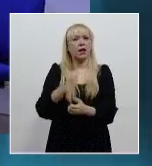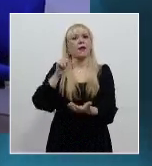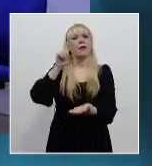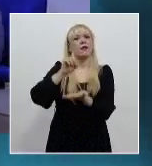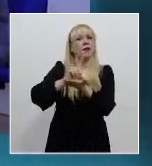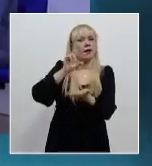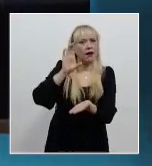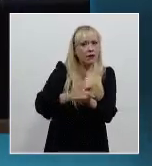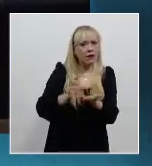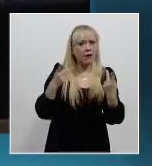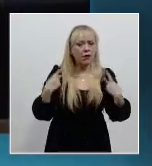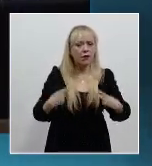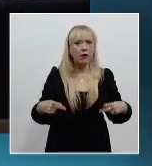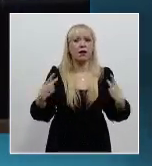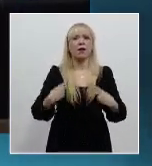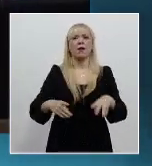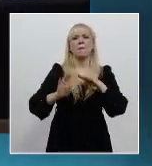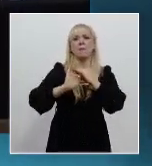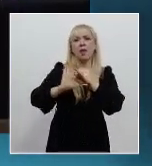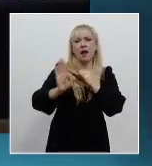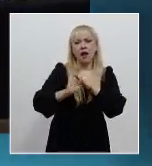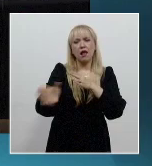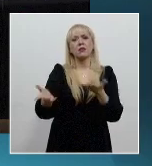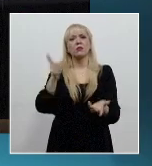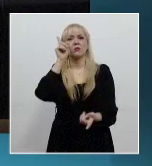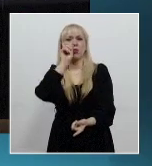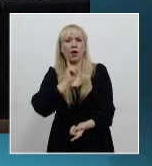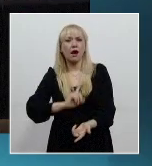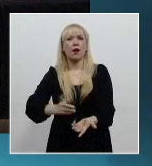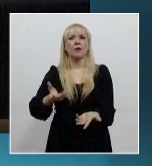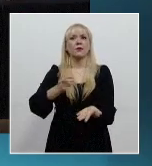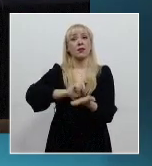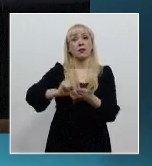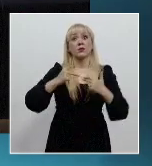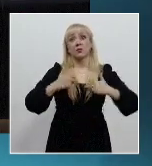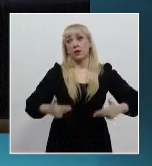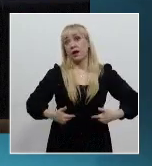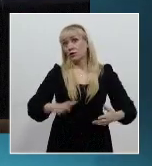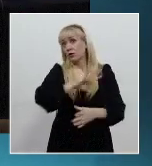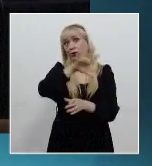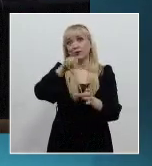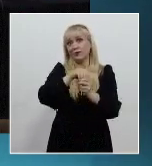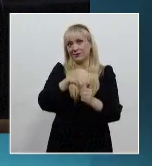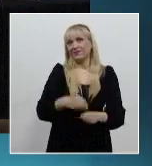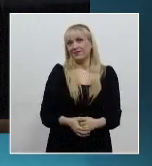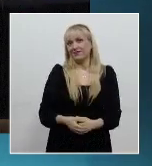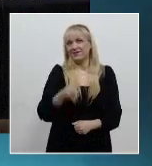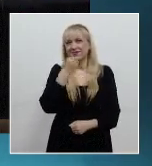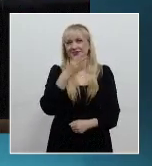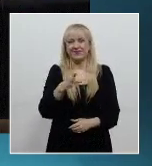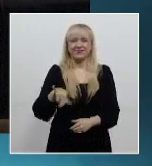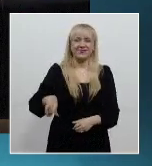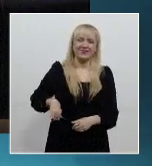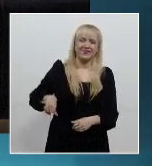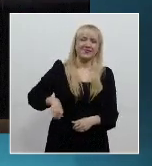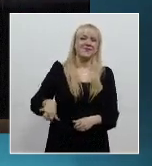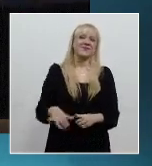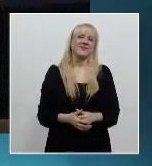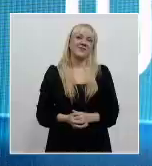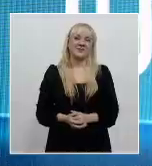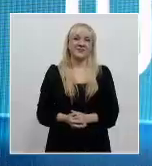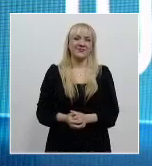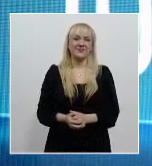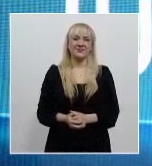discapacidad, migrantes y temas de género y derechos humanos. Para el canal del Poder Judicial de la Federación, Juan Carlos